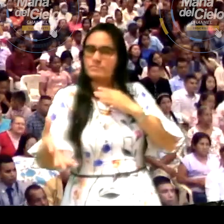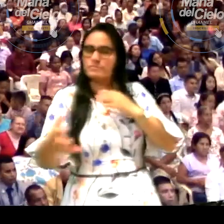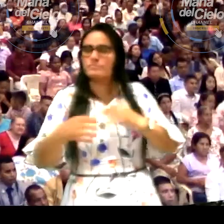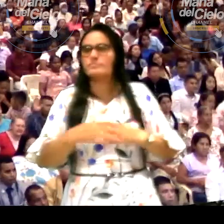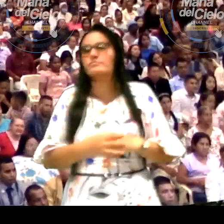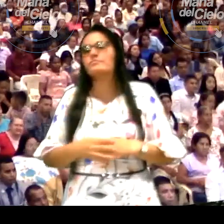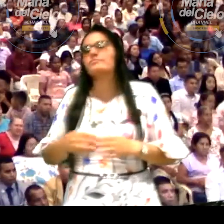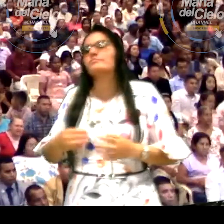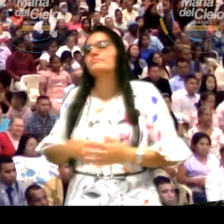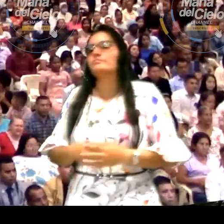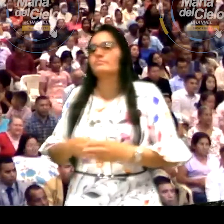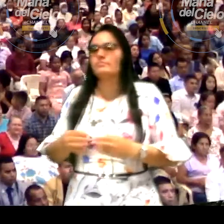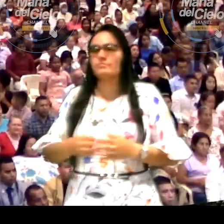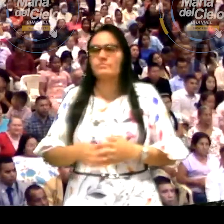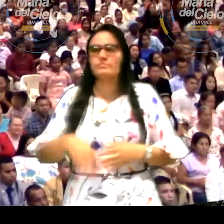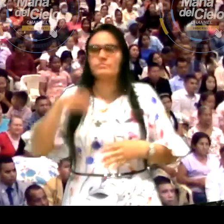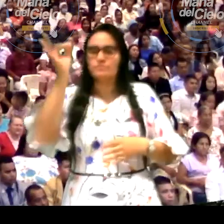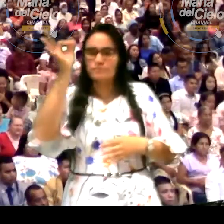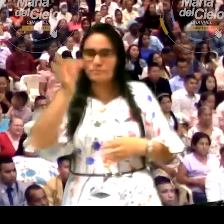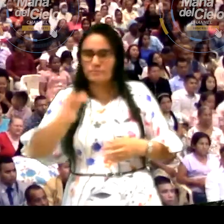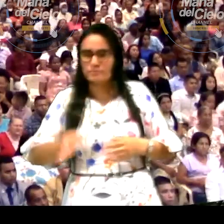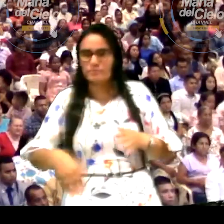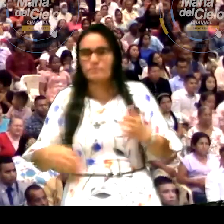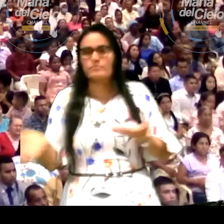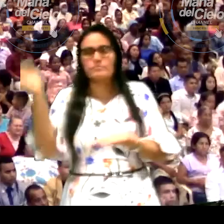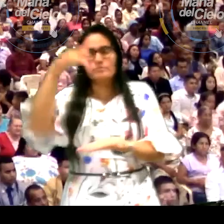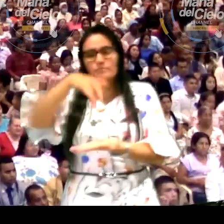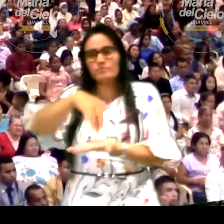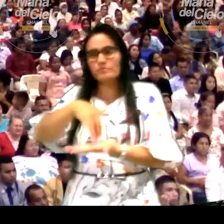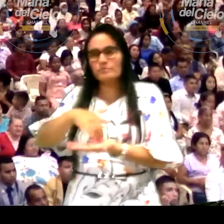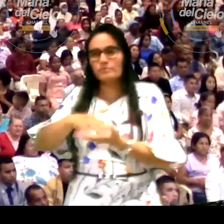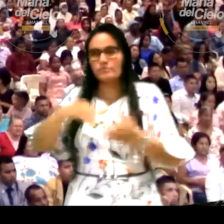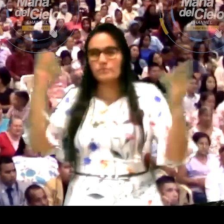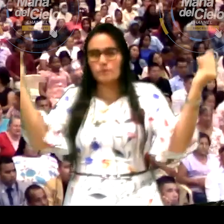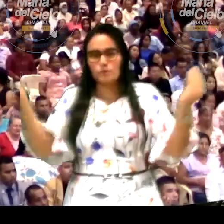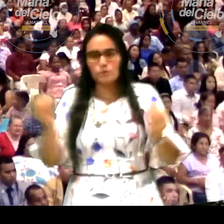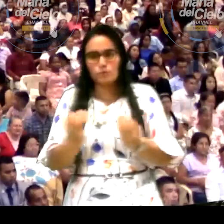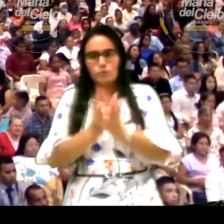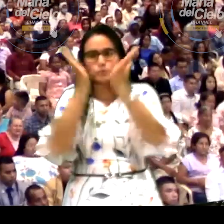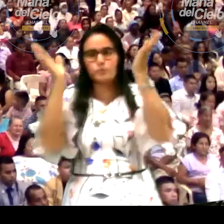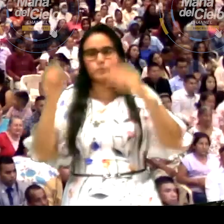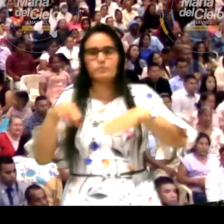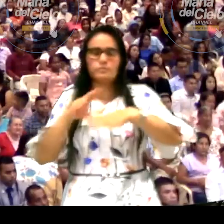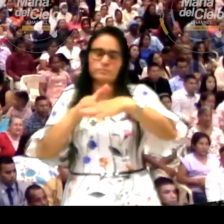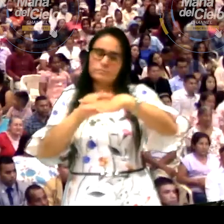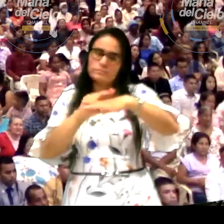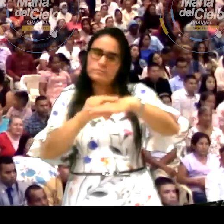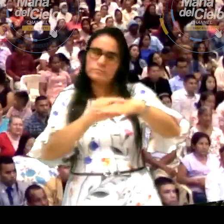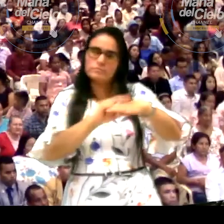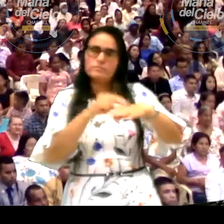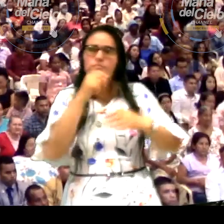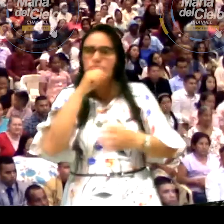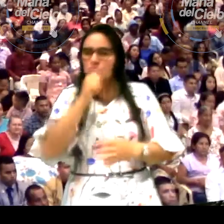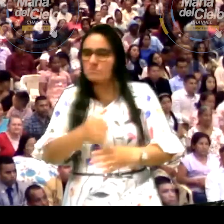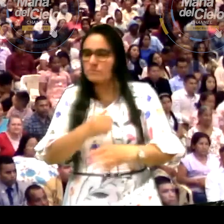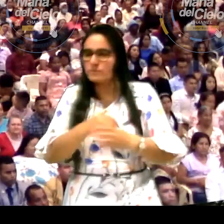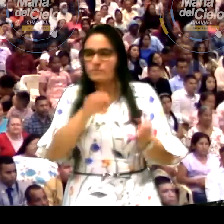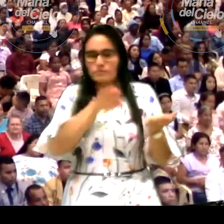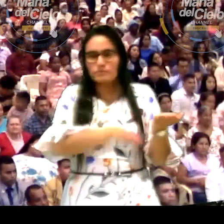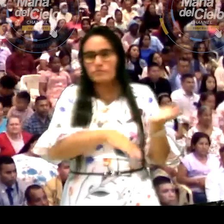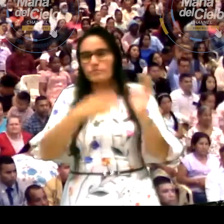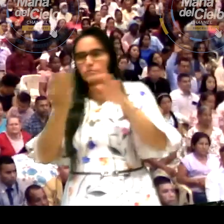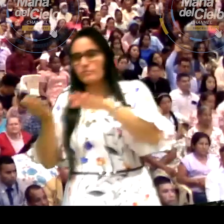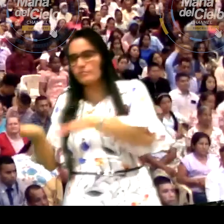Y de seguro que si aquí en este culto hubiese el médico, diría: humanamente eso es imposible. Se muere, pero aquí